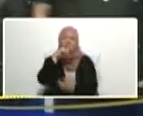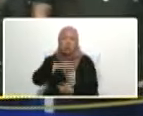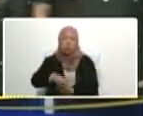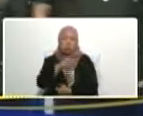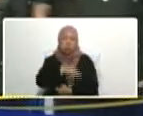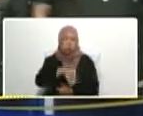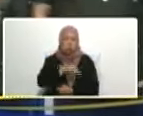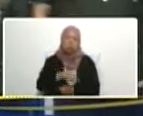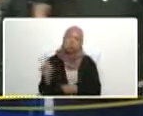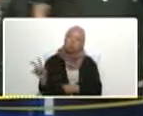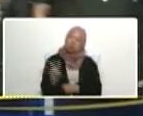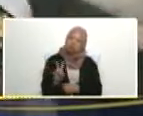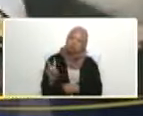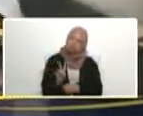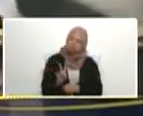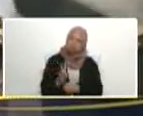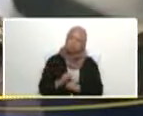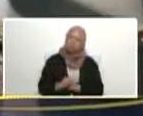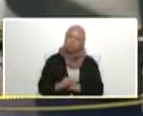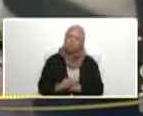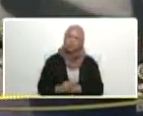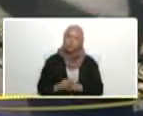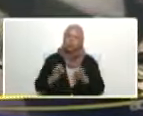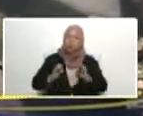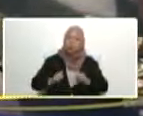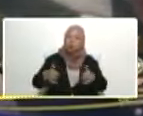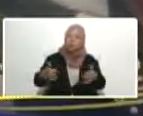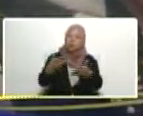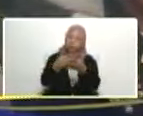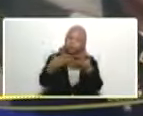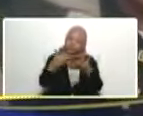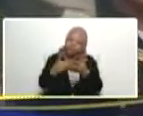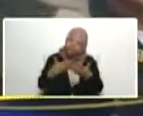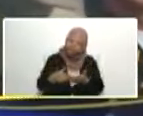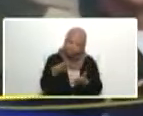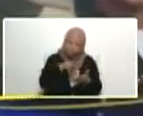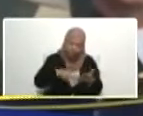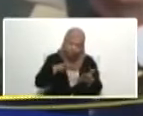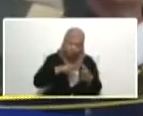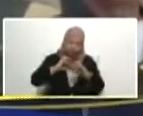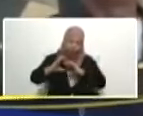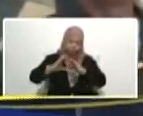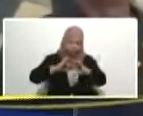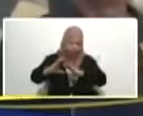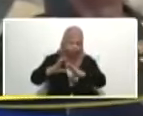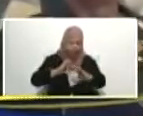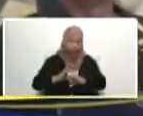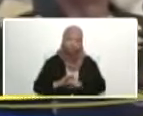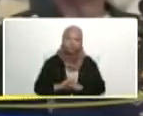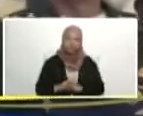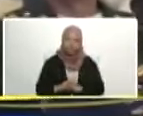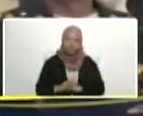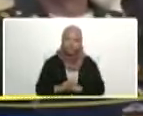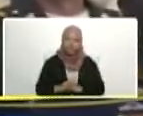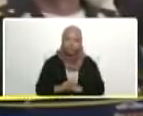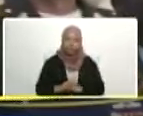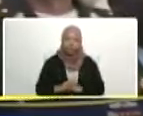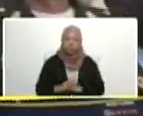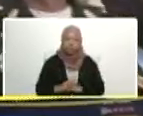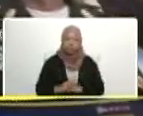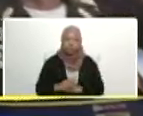sociedad venezolana. Voy a proceder a leer el comunicado. En el transcurso